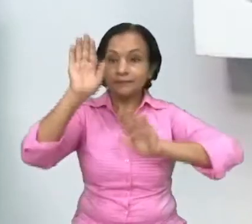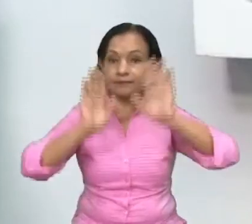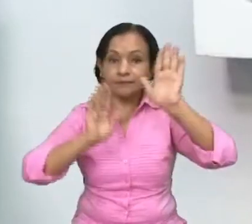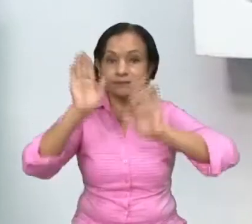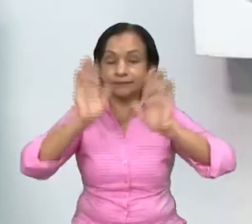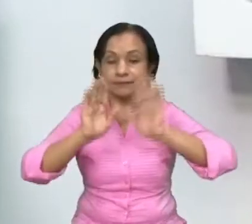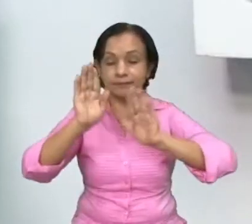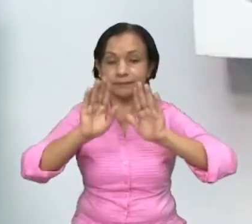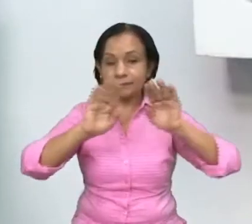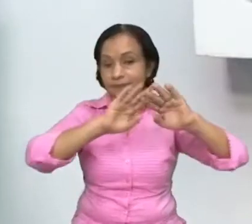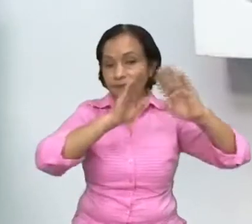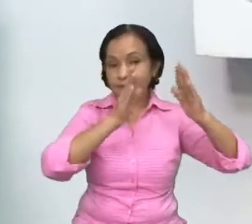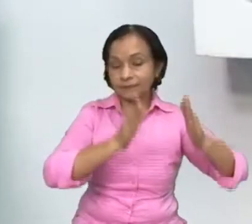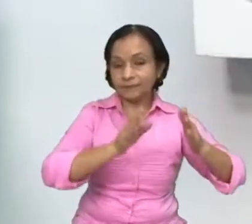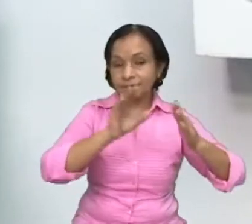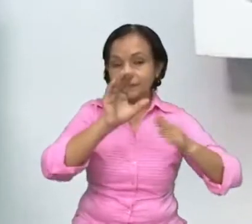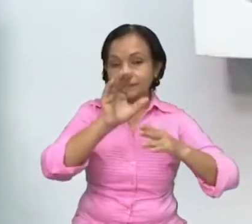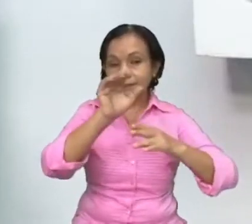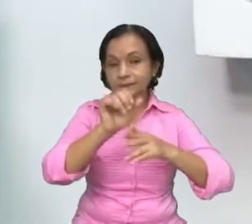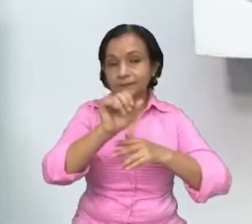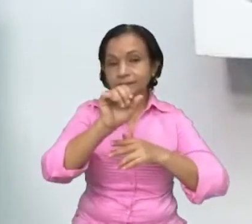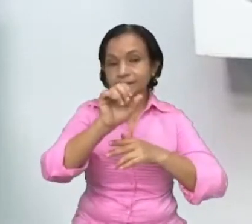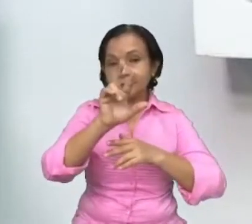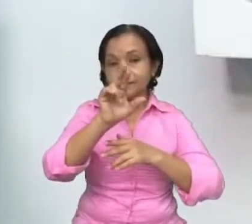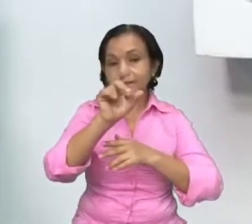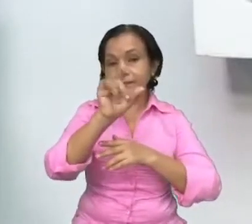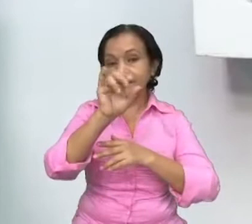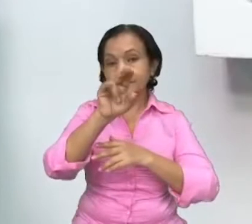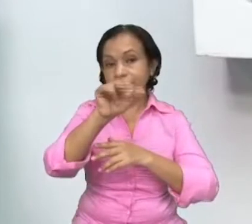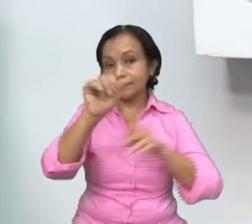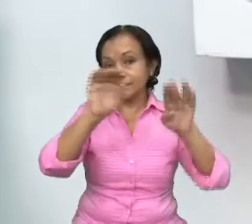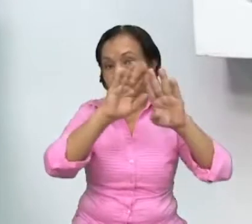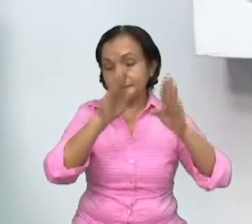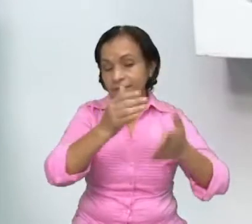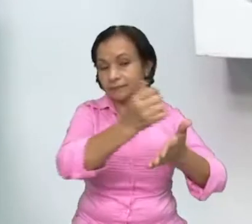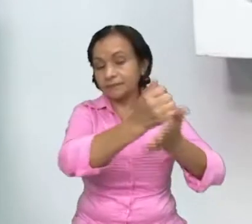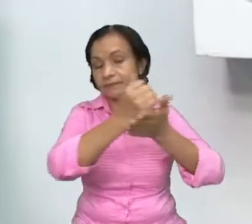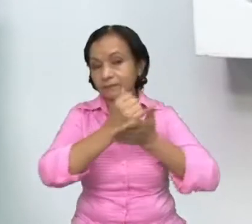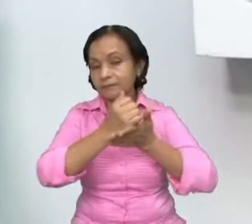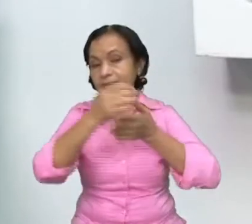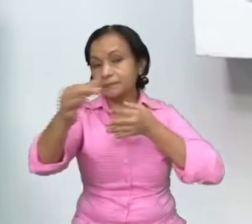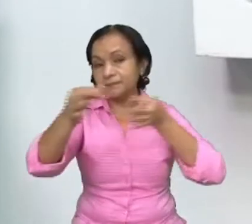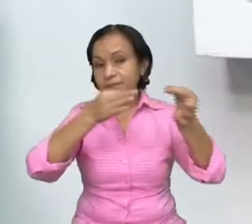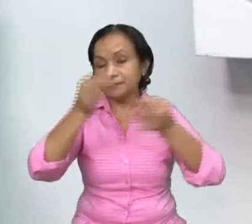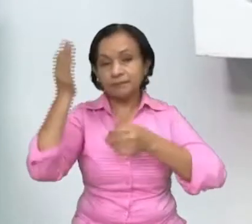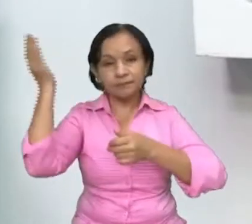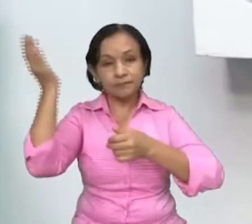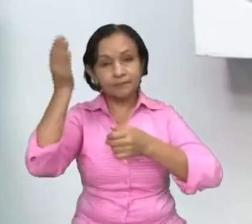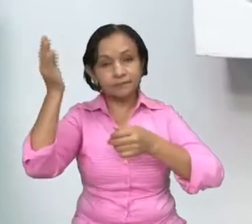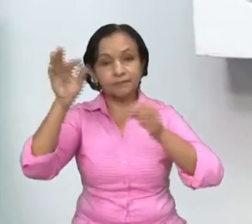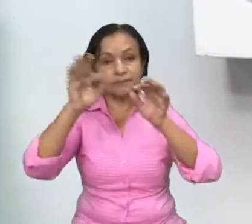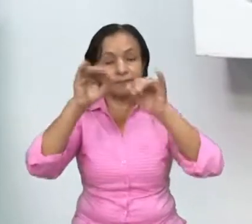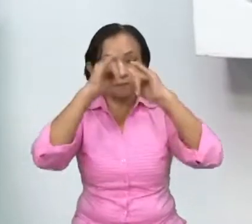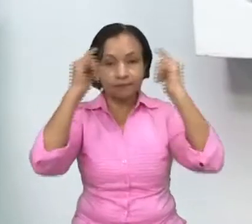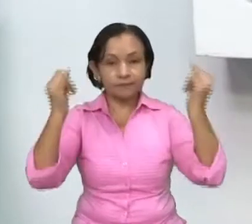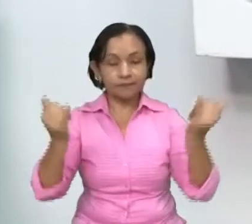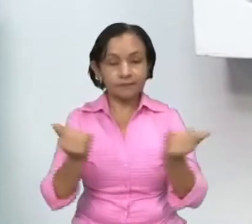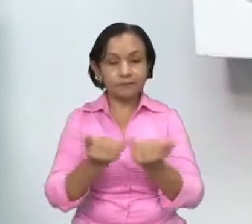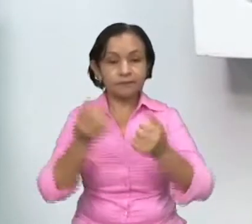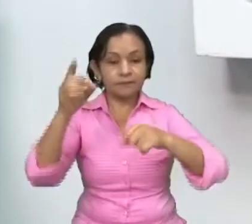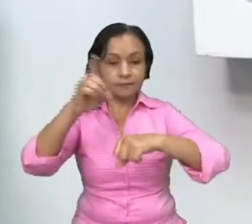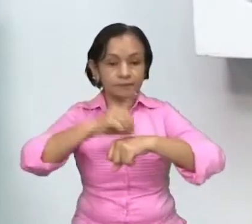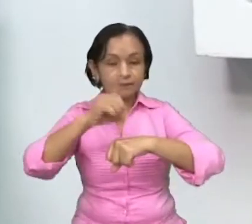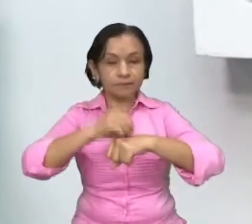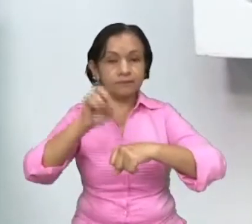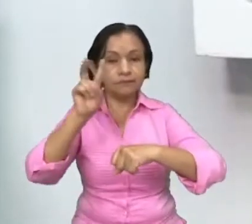participamos con una neurocirujana, la doctora Carolina Cantarero, pues nos ha permitido exponer en congresos internacionales. La doctora Cantarero